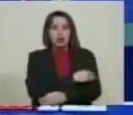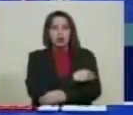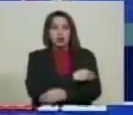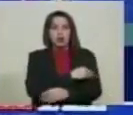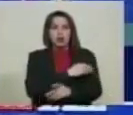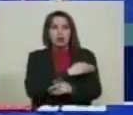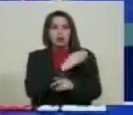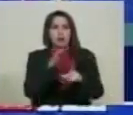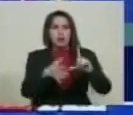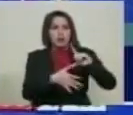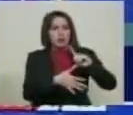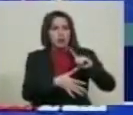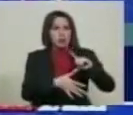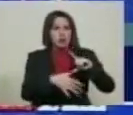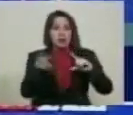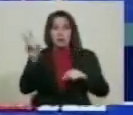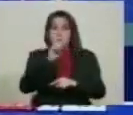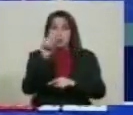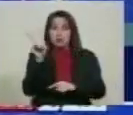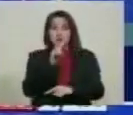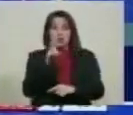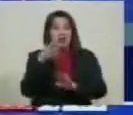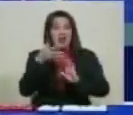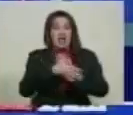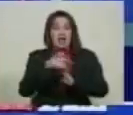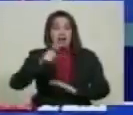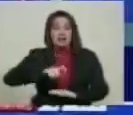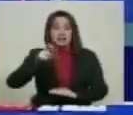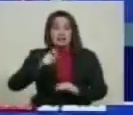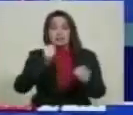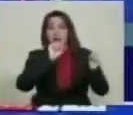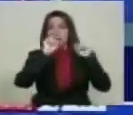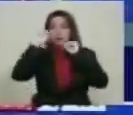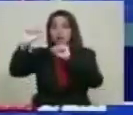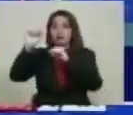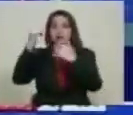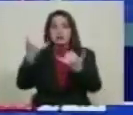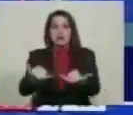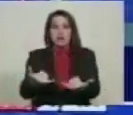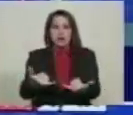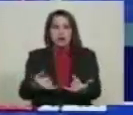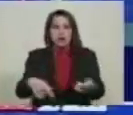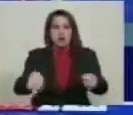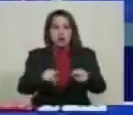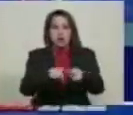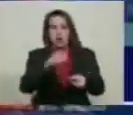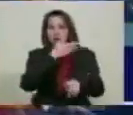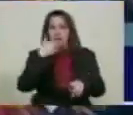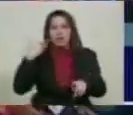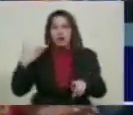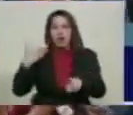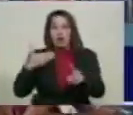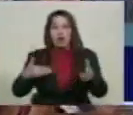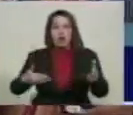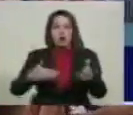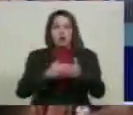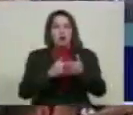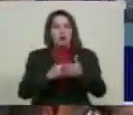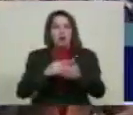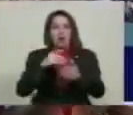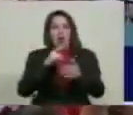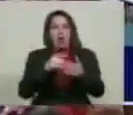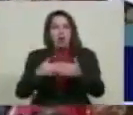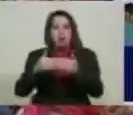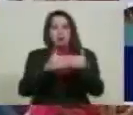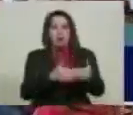que Venezuela necesita ser defendida como uno de los baluartes antifascistas que ha resistido